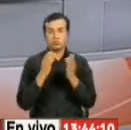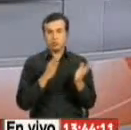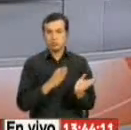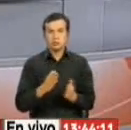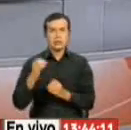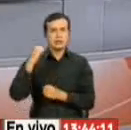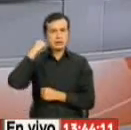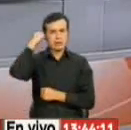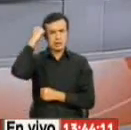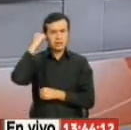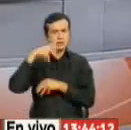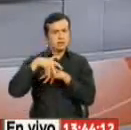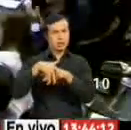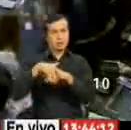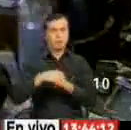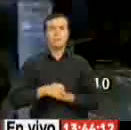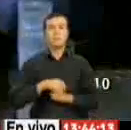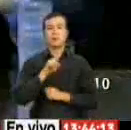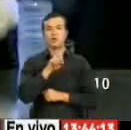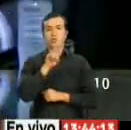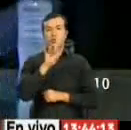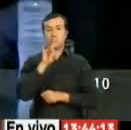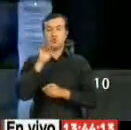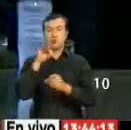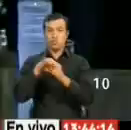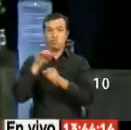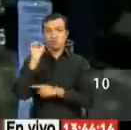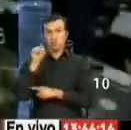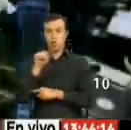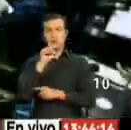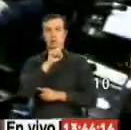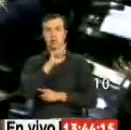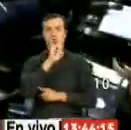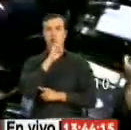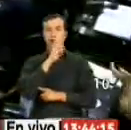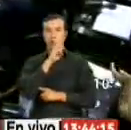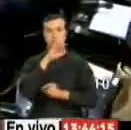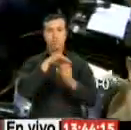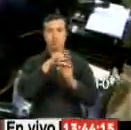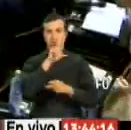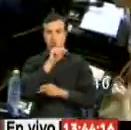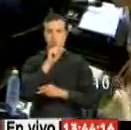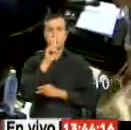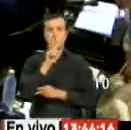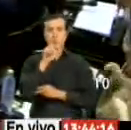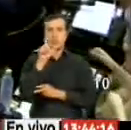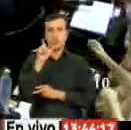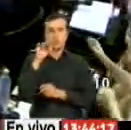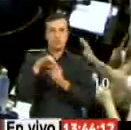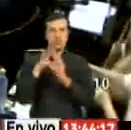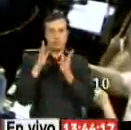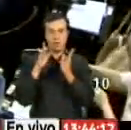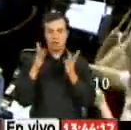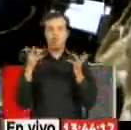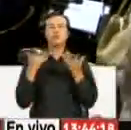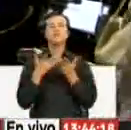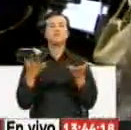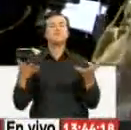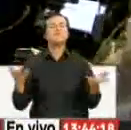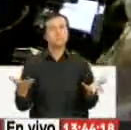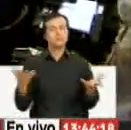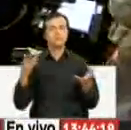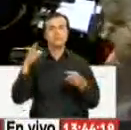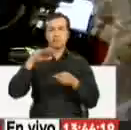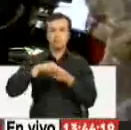sindicales con 128 votos afirmativos 116 negativos y 2 abstenciones la reforma previsional para